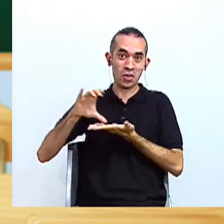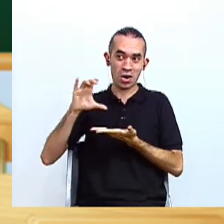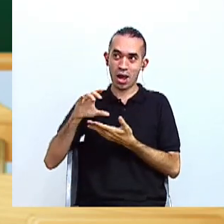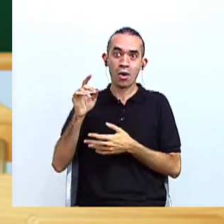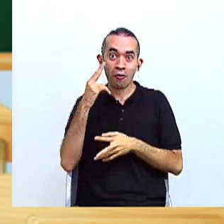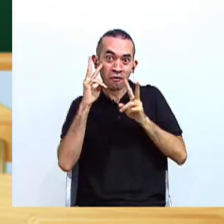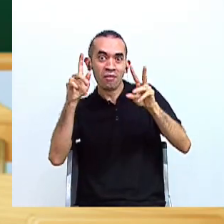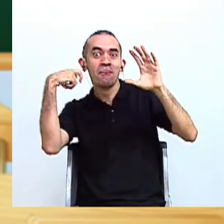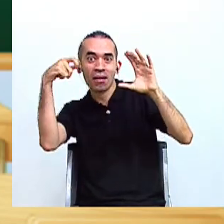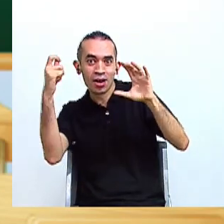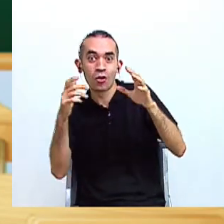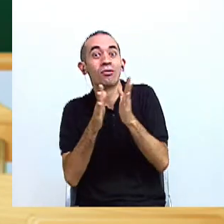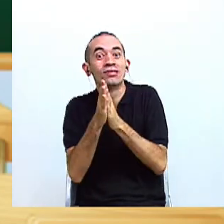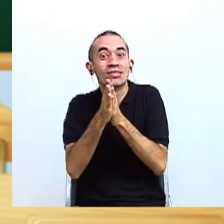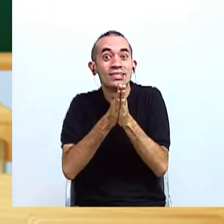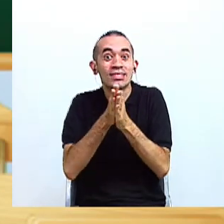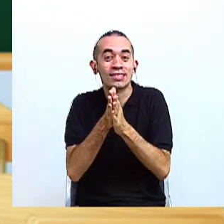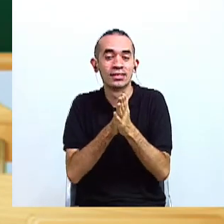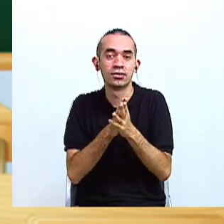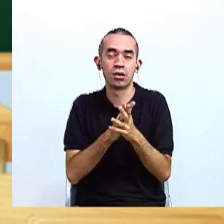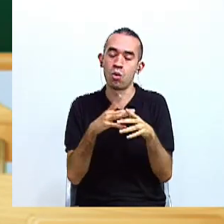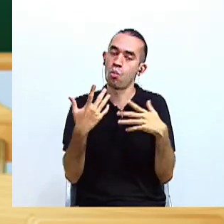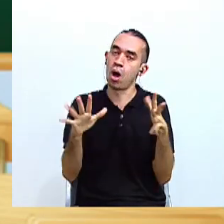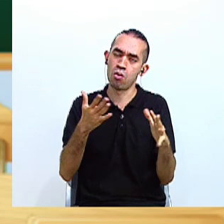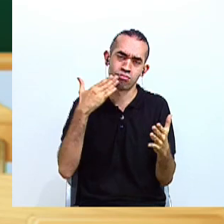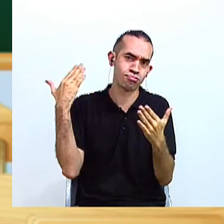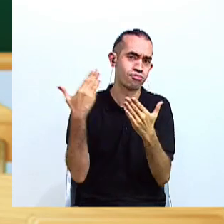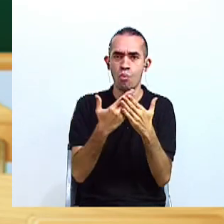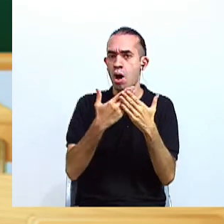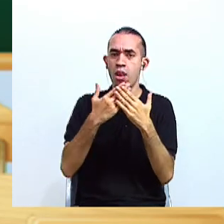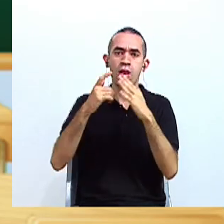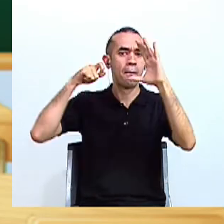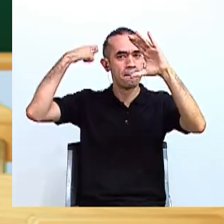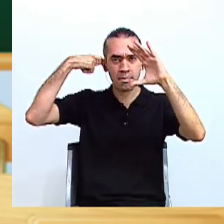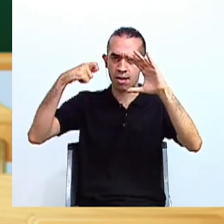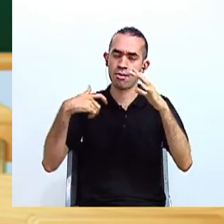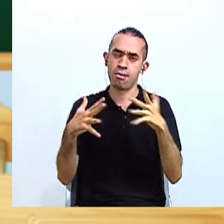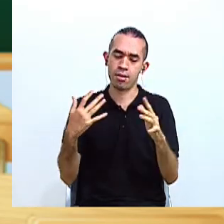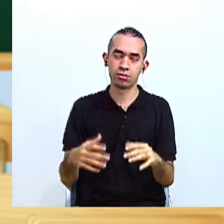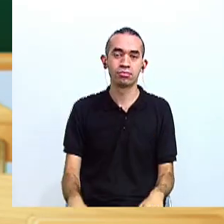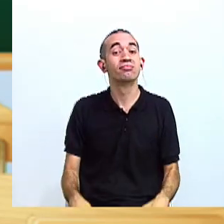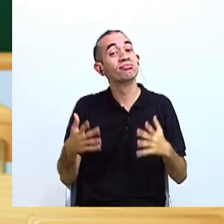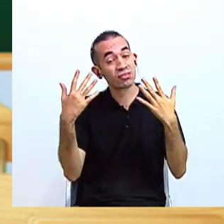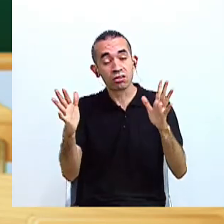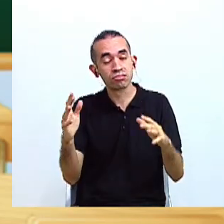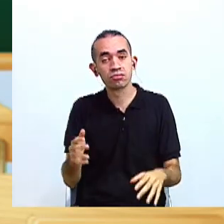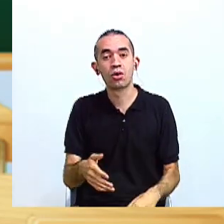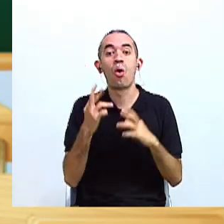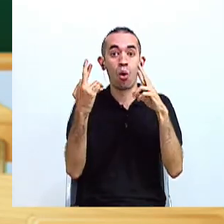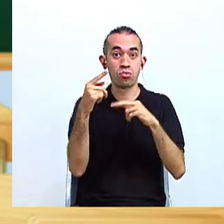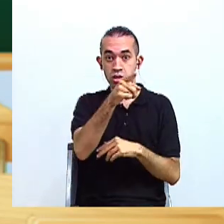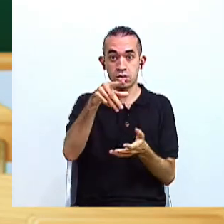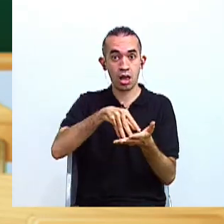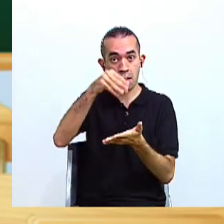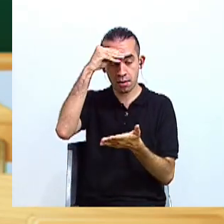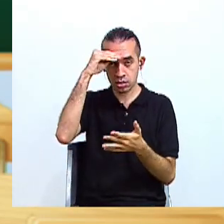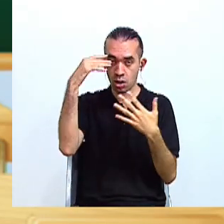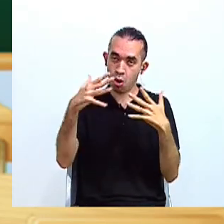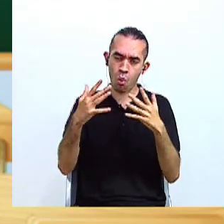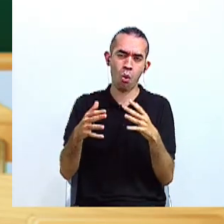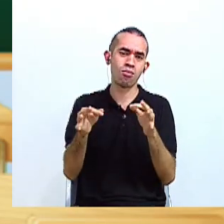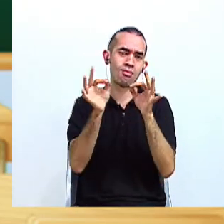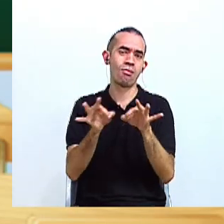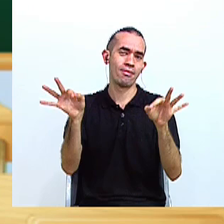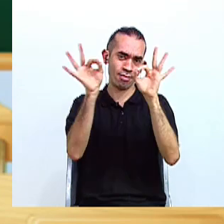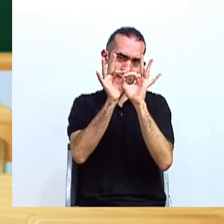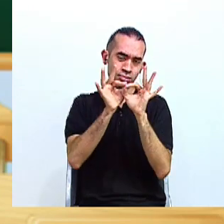colegio? Ver una película, una gran película. Bien, jóvenes, espero que este aprendizaje de hoy realmente haya sido muy